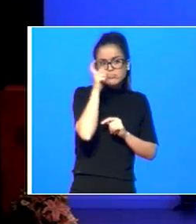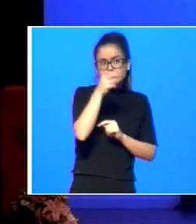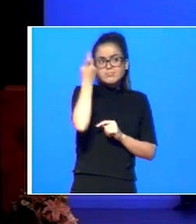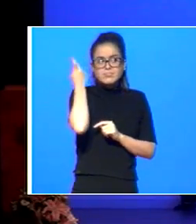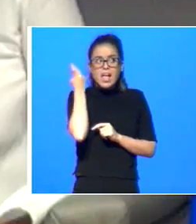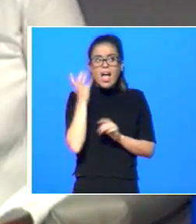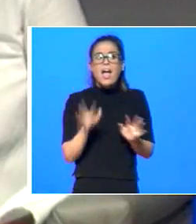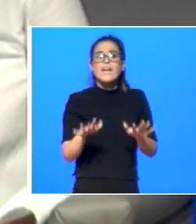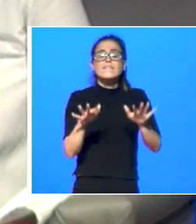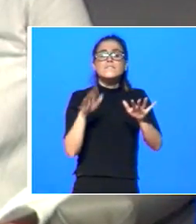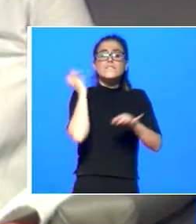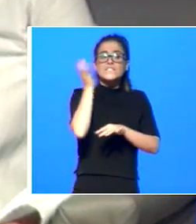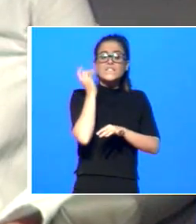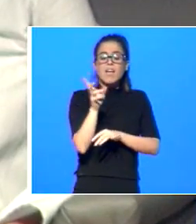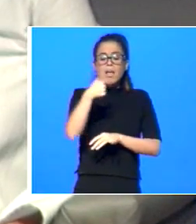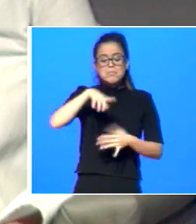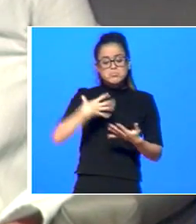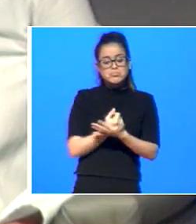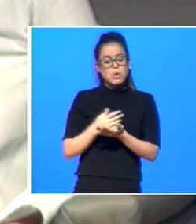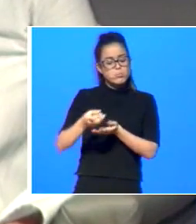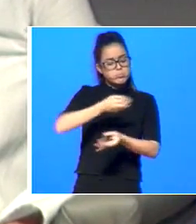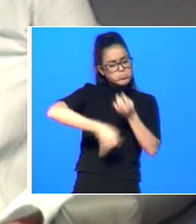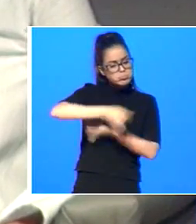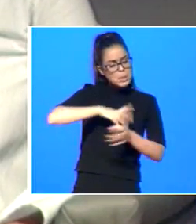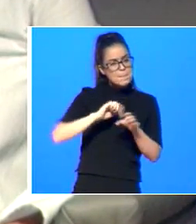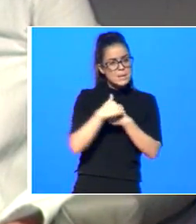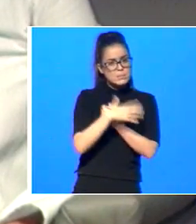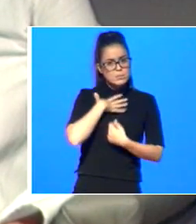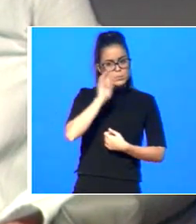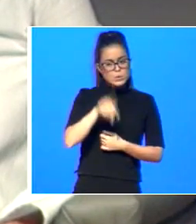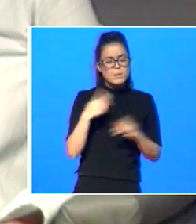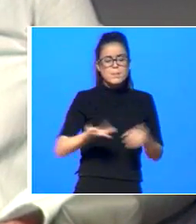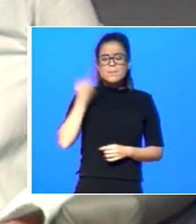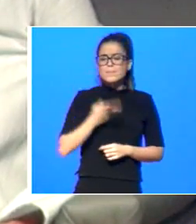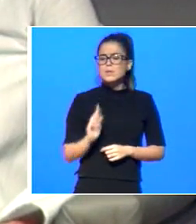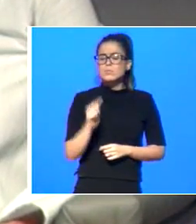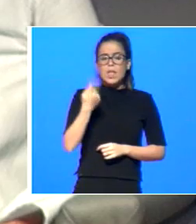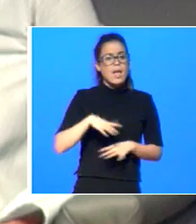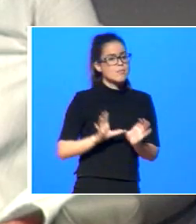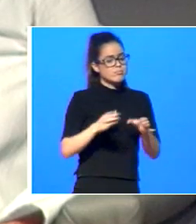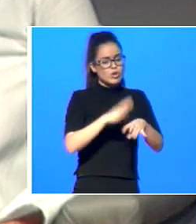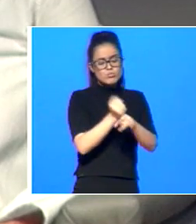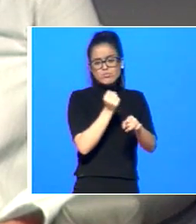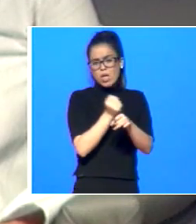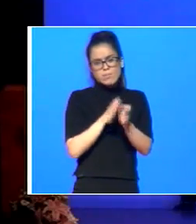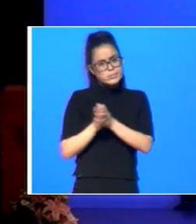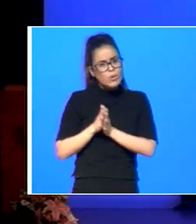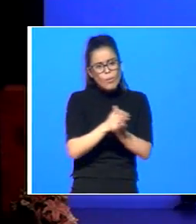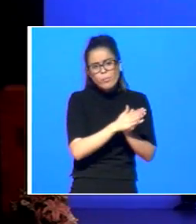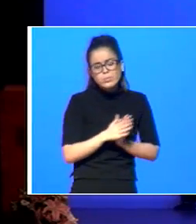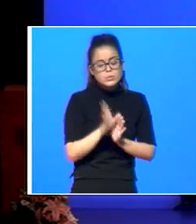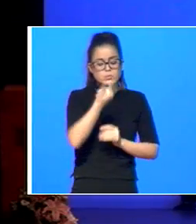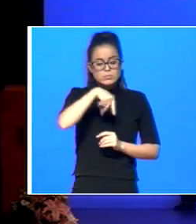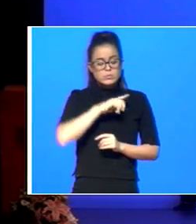eta horretaz gain beste eragile batzuk bebai. Baina garrantzitsua da ikaslien arteko lana. Guk adibidez, erabiltzen